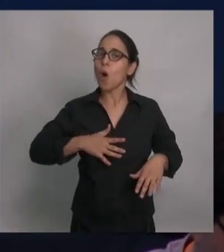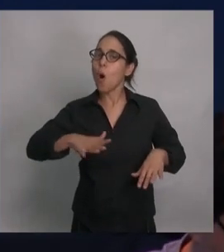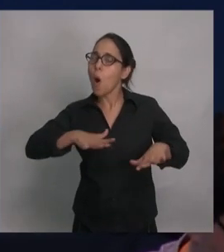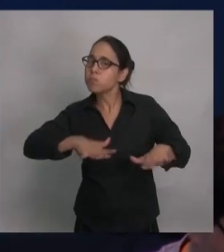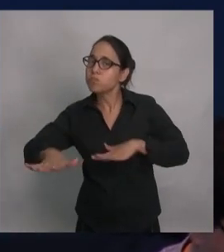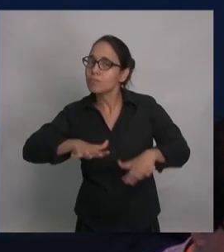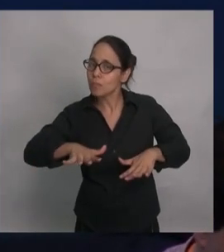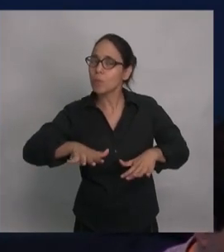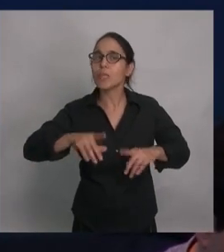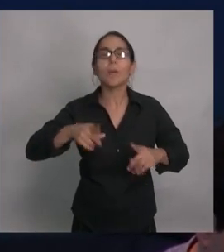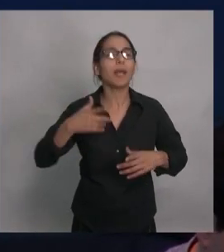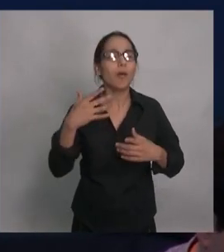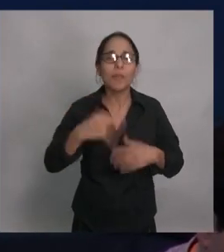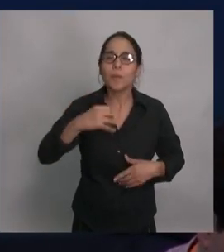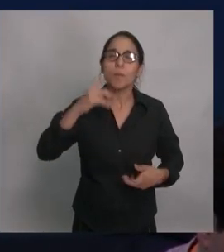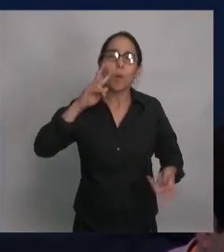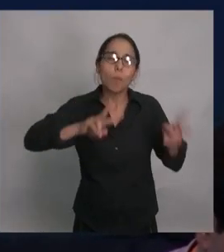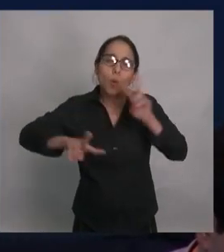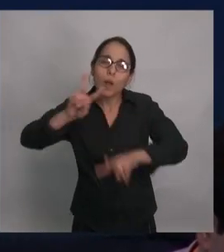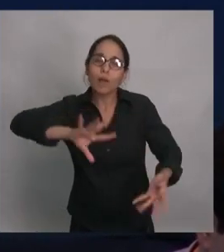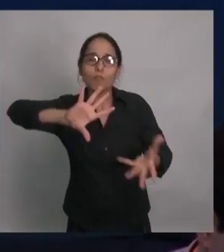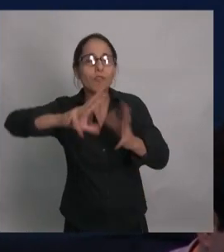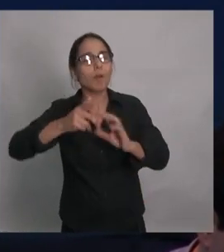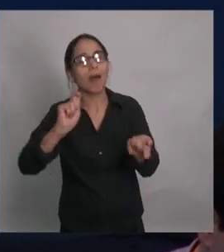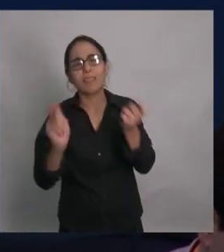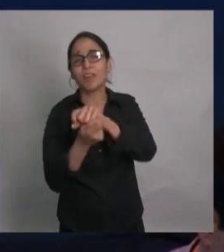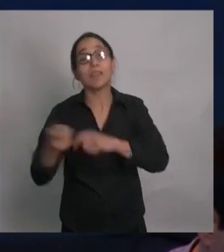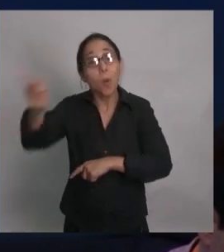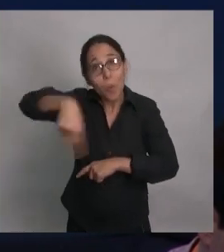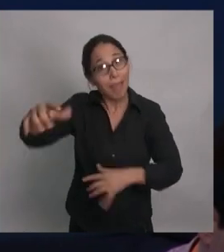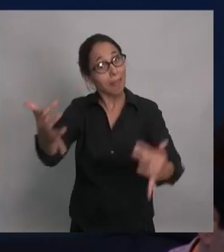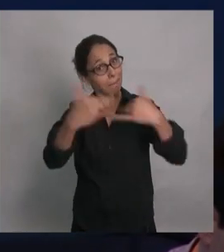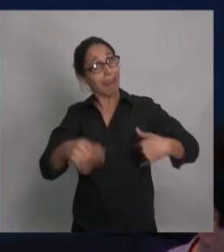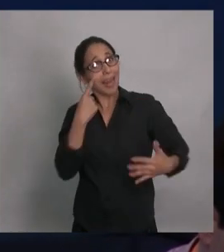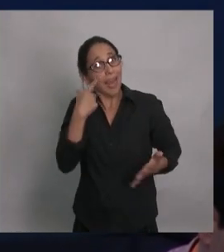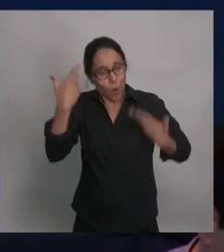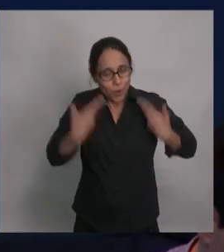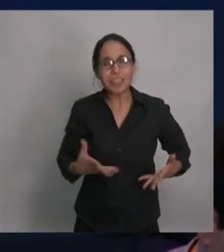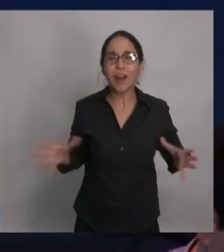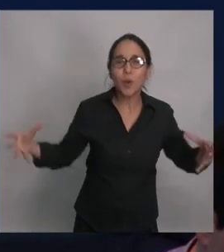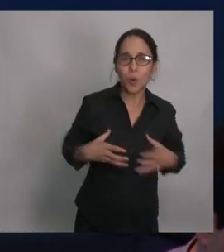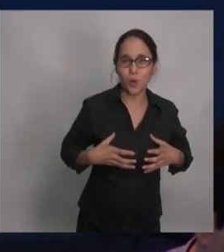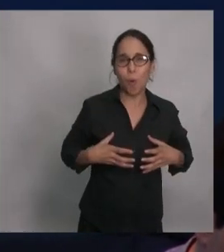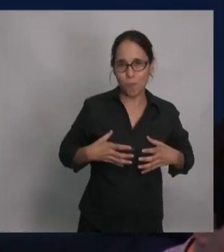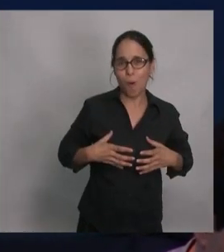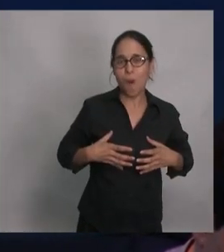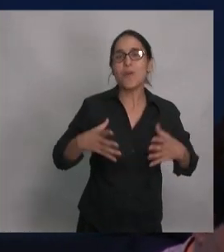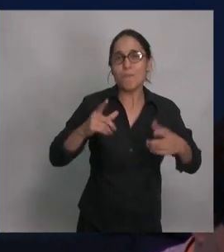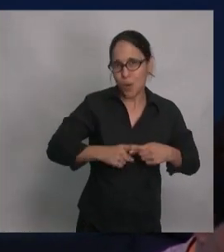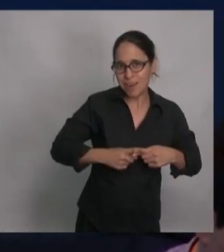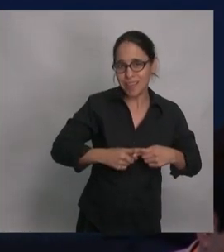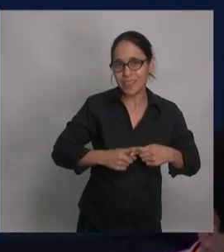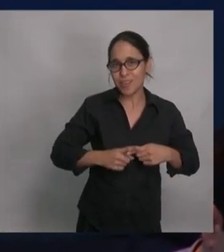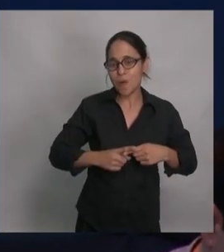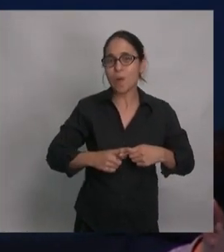forma distinta. Vengan a conocer el Frente Amplio. Estamos y queremos más. Y lo que tenemos que buscar es ese